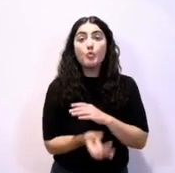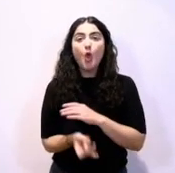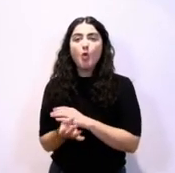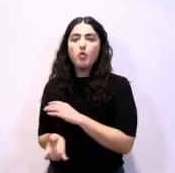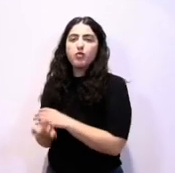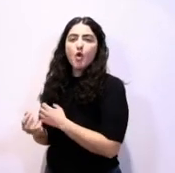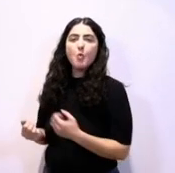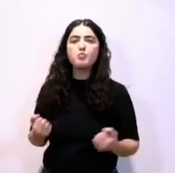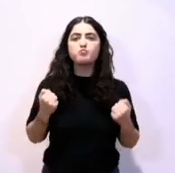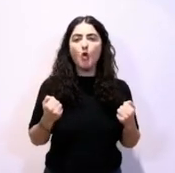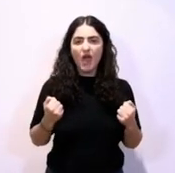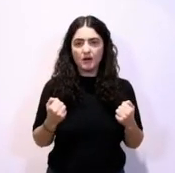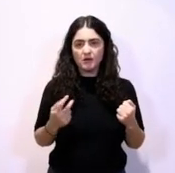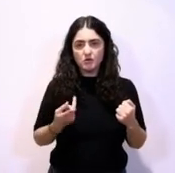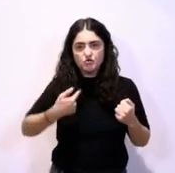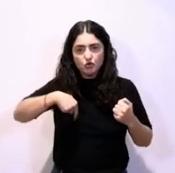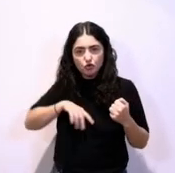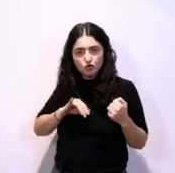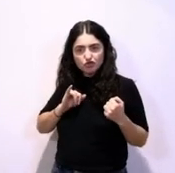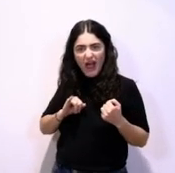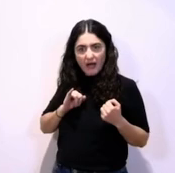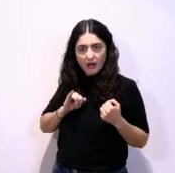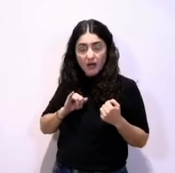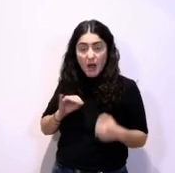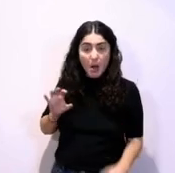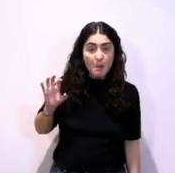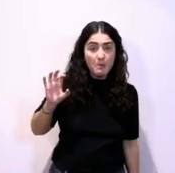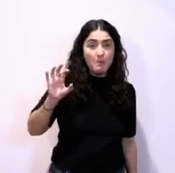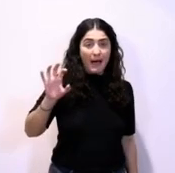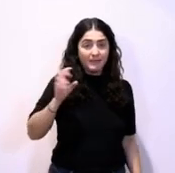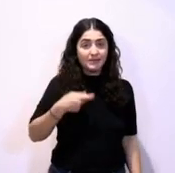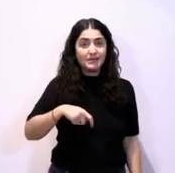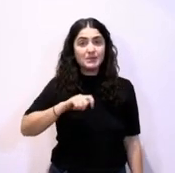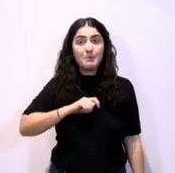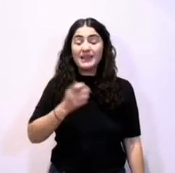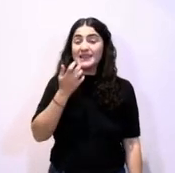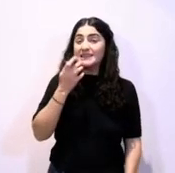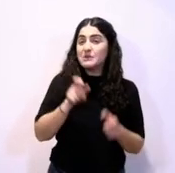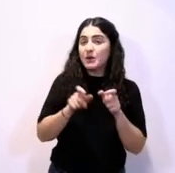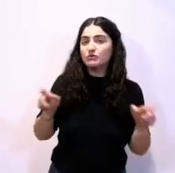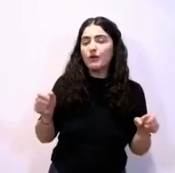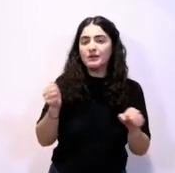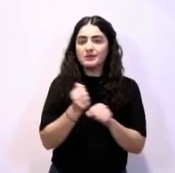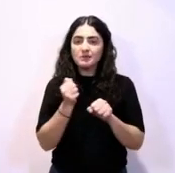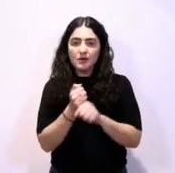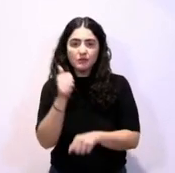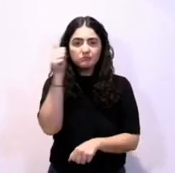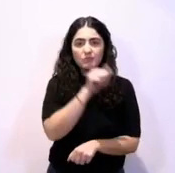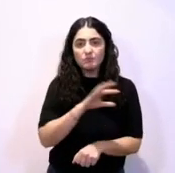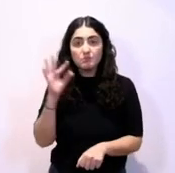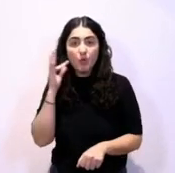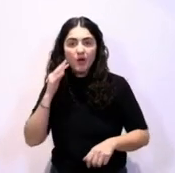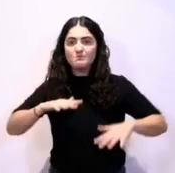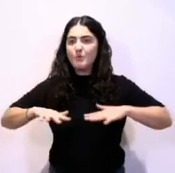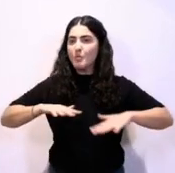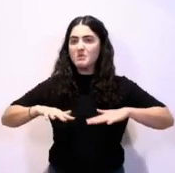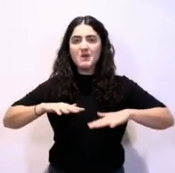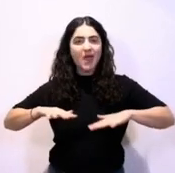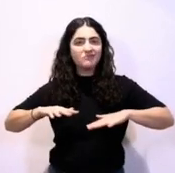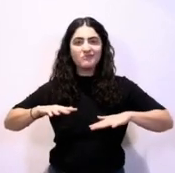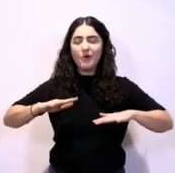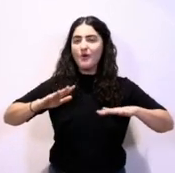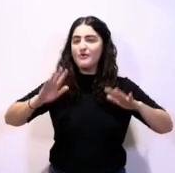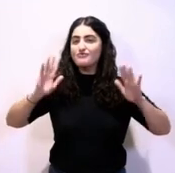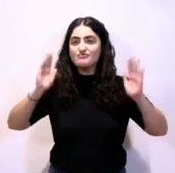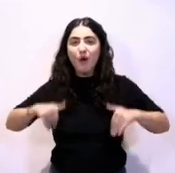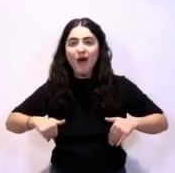en nuestras manos. En este país, si los trabajadores y trabajadoras no se mueven, no se produce